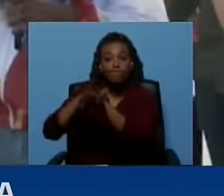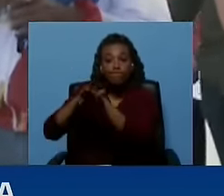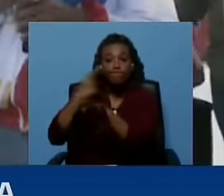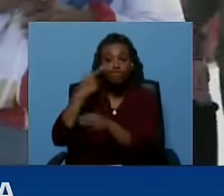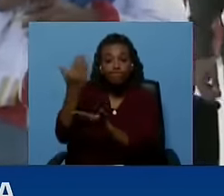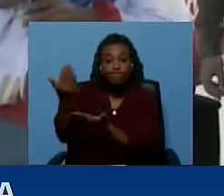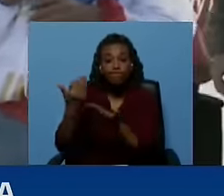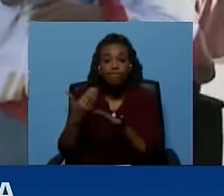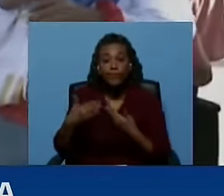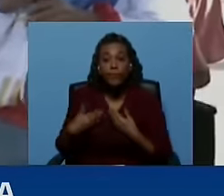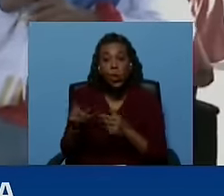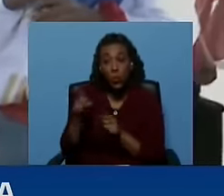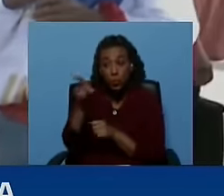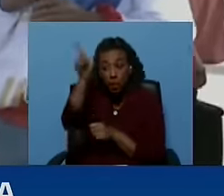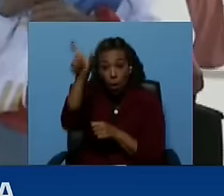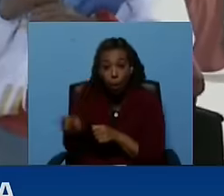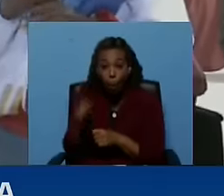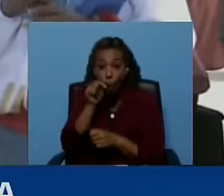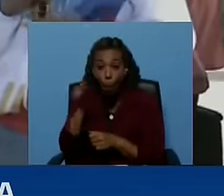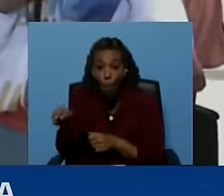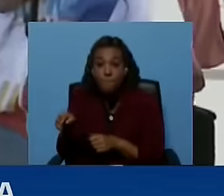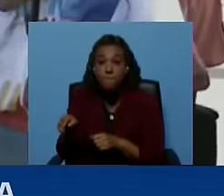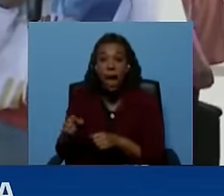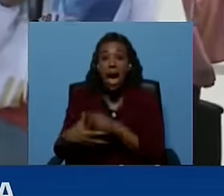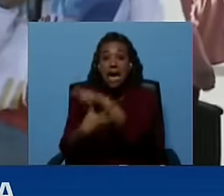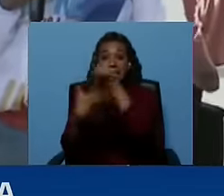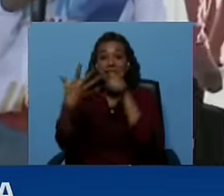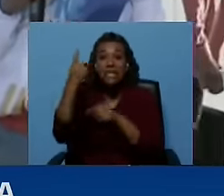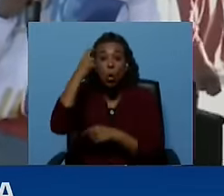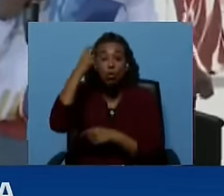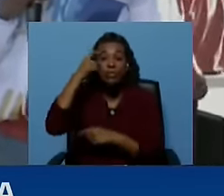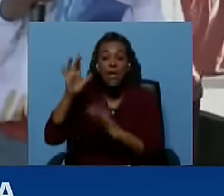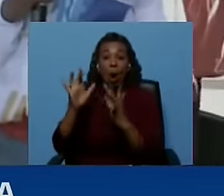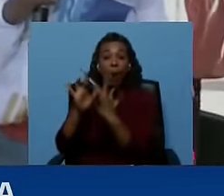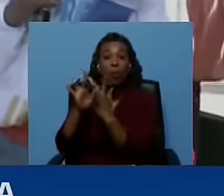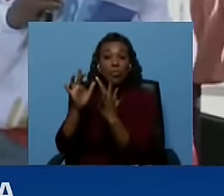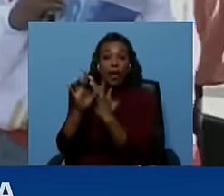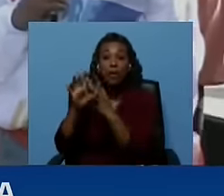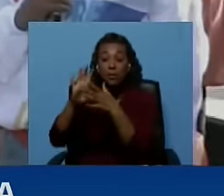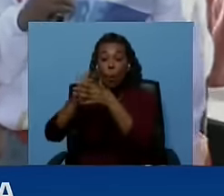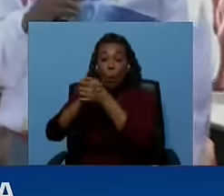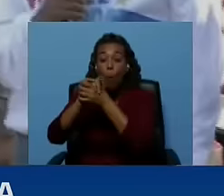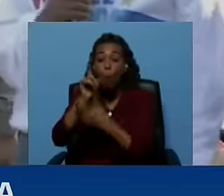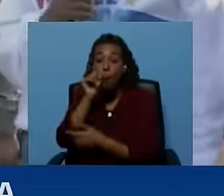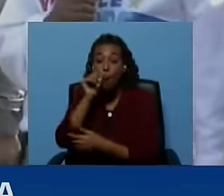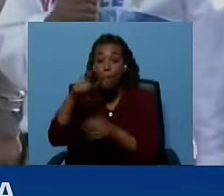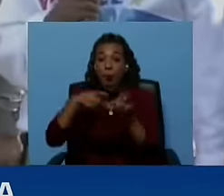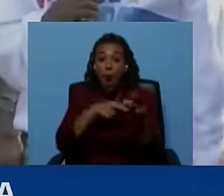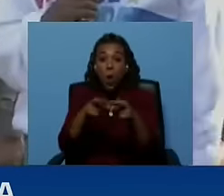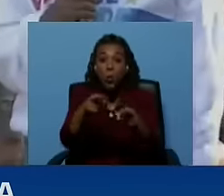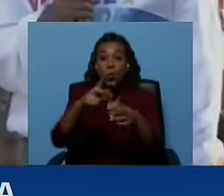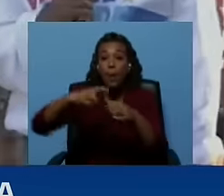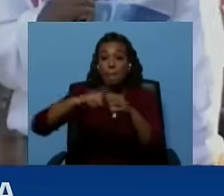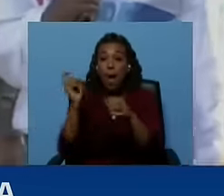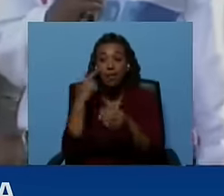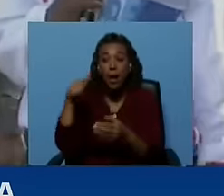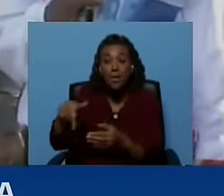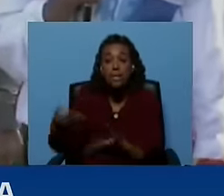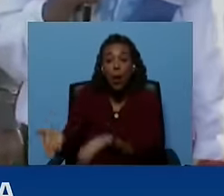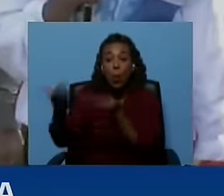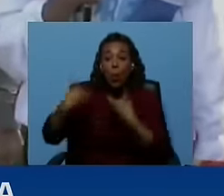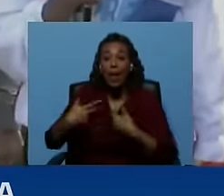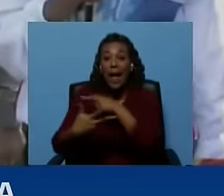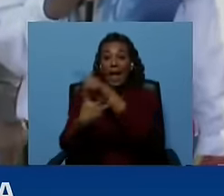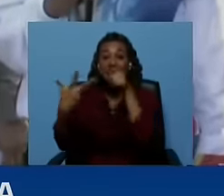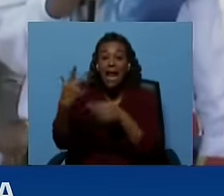Ah usted en estos 5co días está en coordinación con los compañeros aquí de la ruta de la mandarina y me consigue los